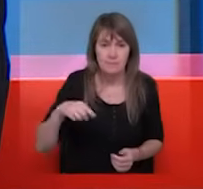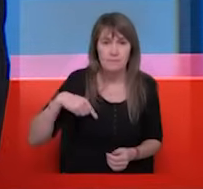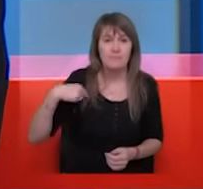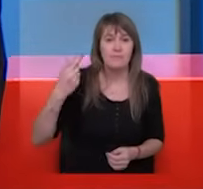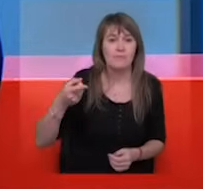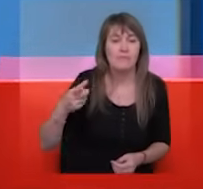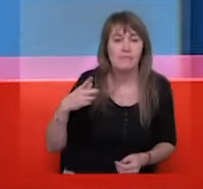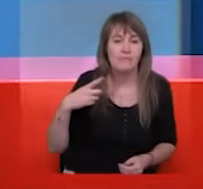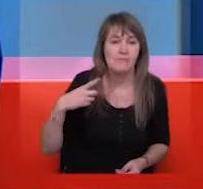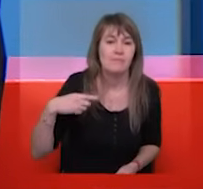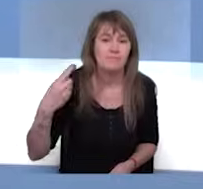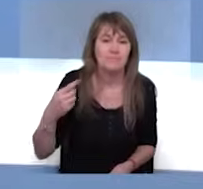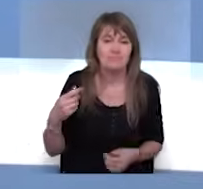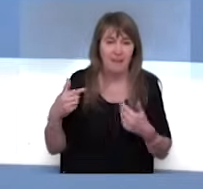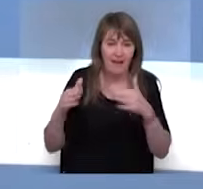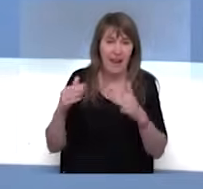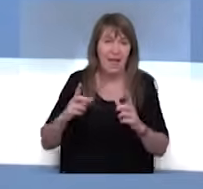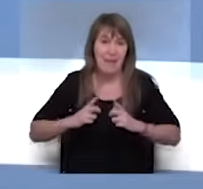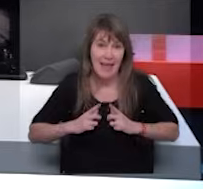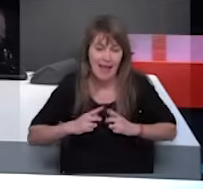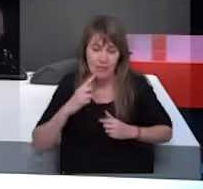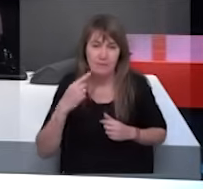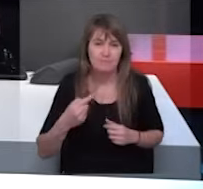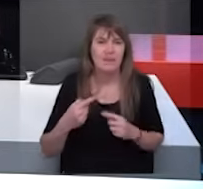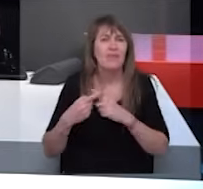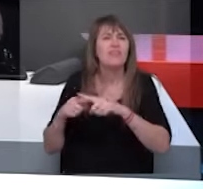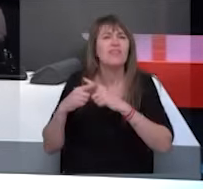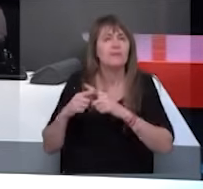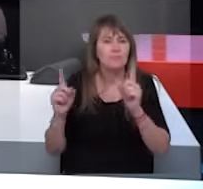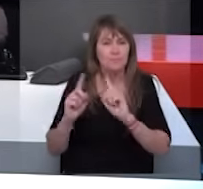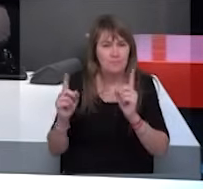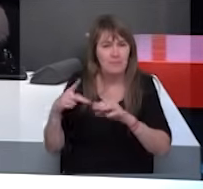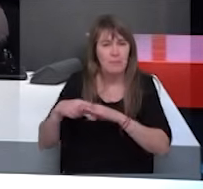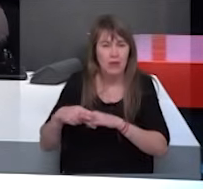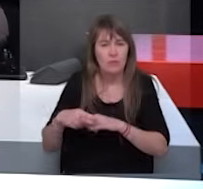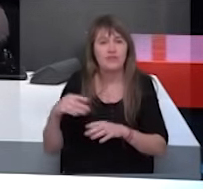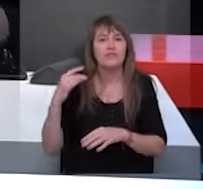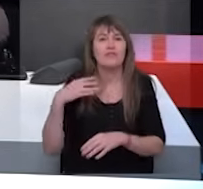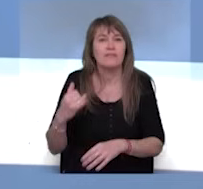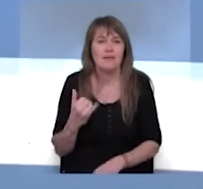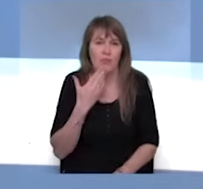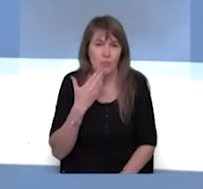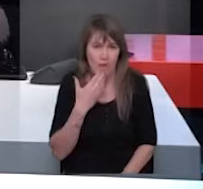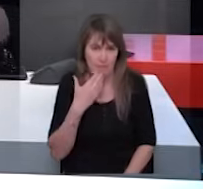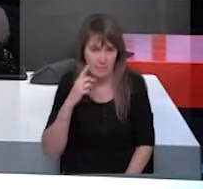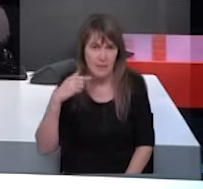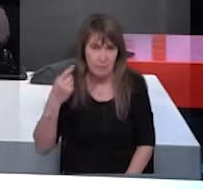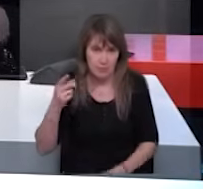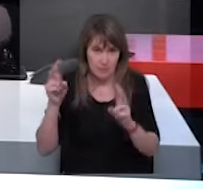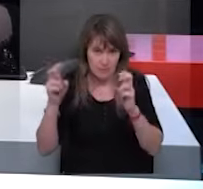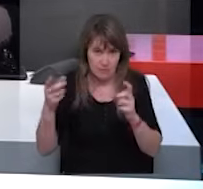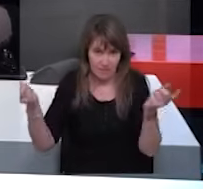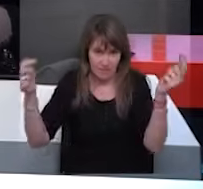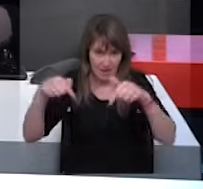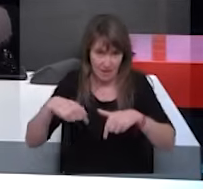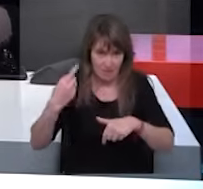no que sí así la dejas picando pero no no no fue una discusión Simplemente yo expresé una duda Pero bueno la seguimos la que viene espero